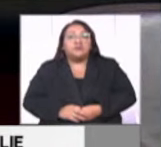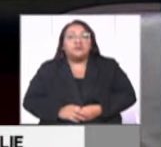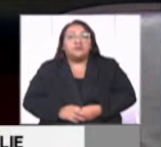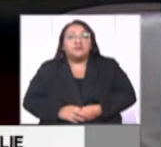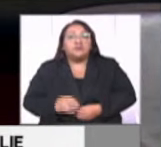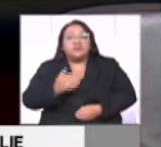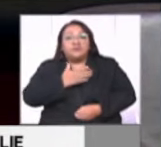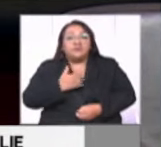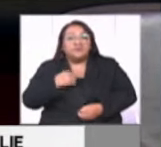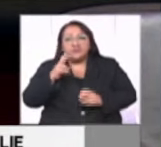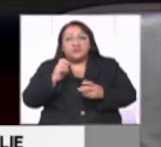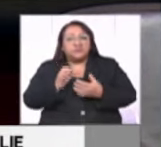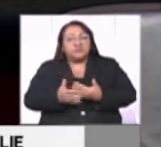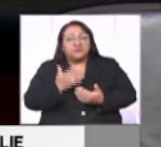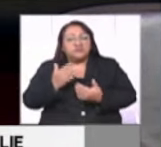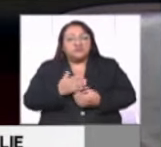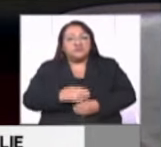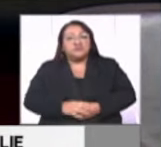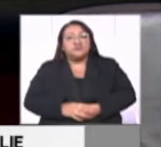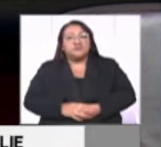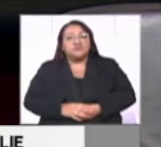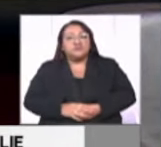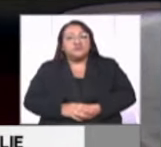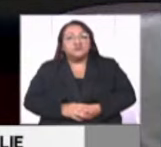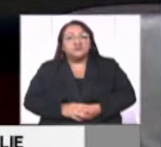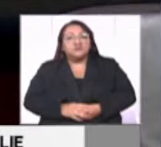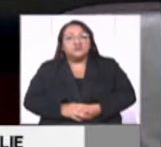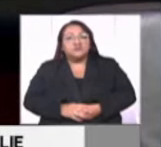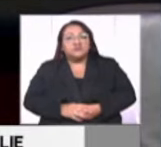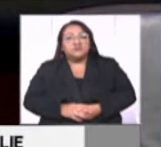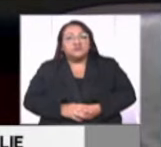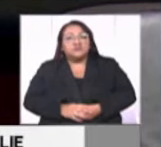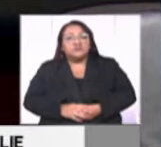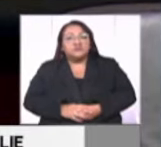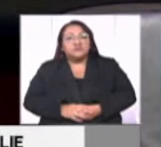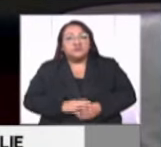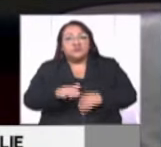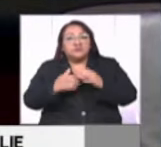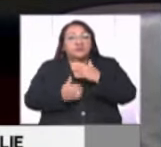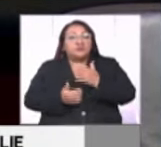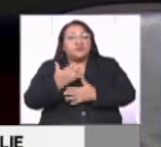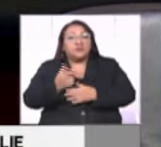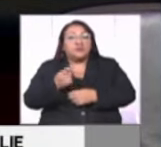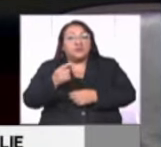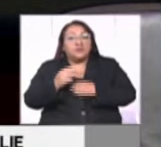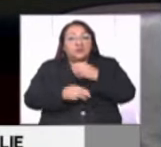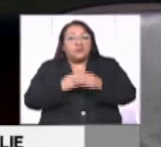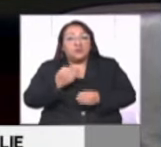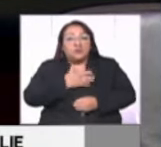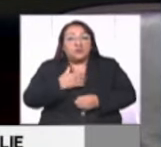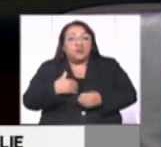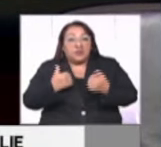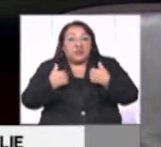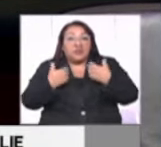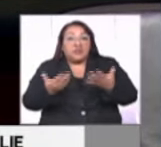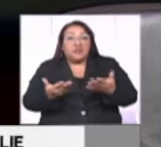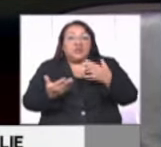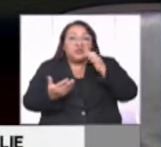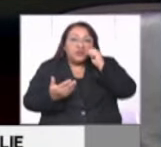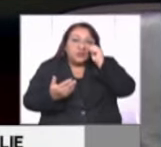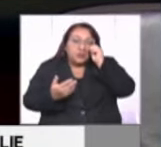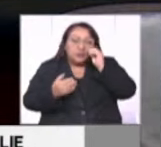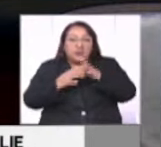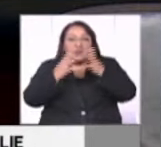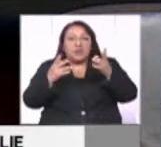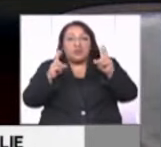tema bien sencillo. En todos los países modernos del mundo, presidente, que tienen efectivamente una gran